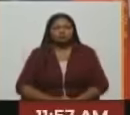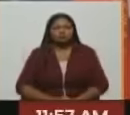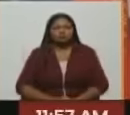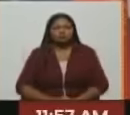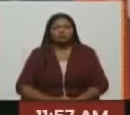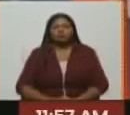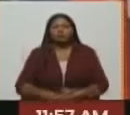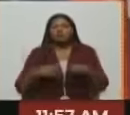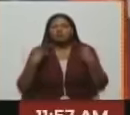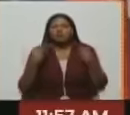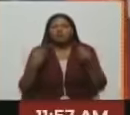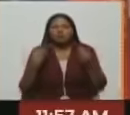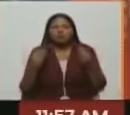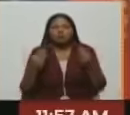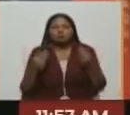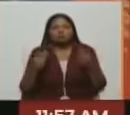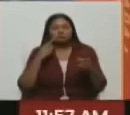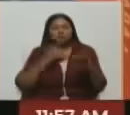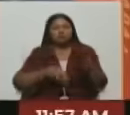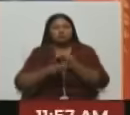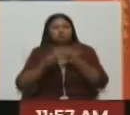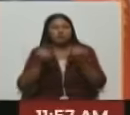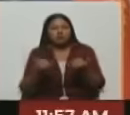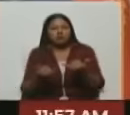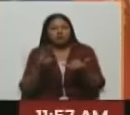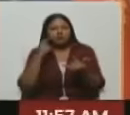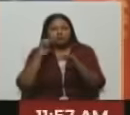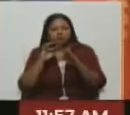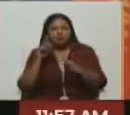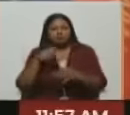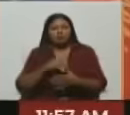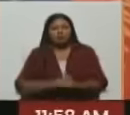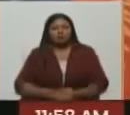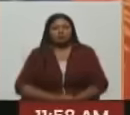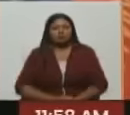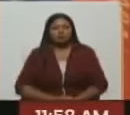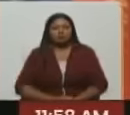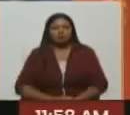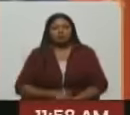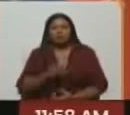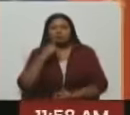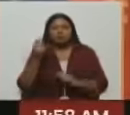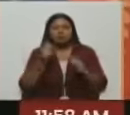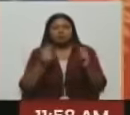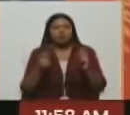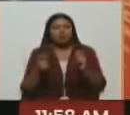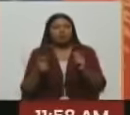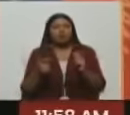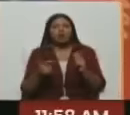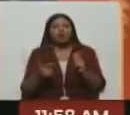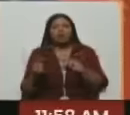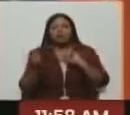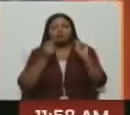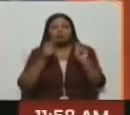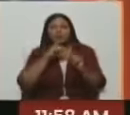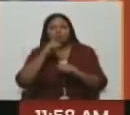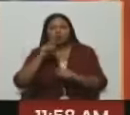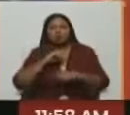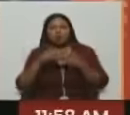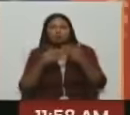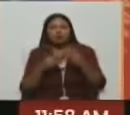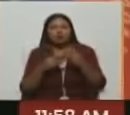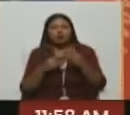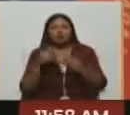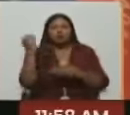como literalmente, en vez de dialogar o discutir el odio y propiciar el